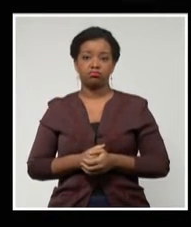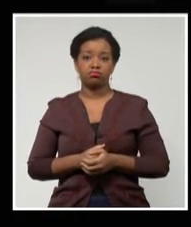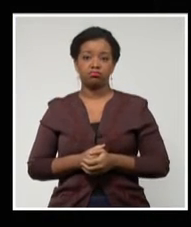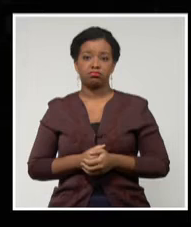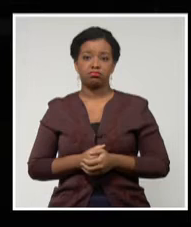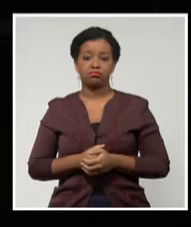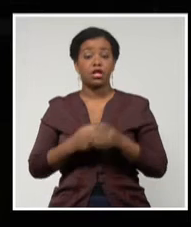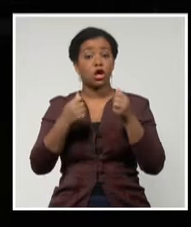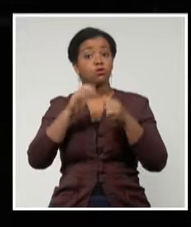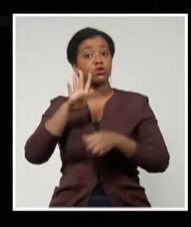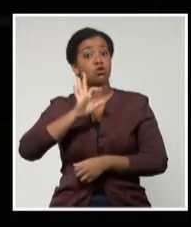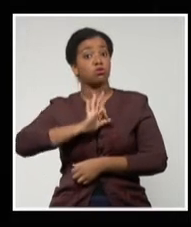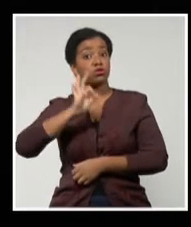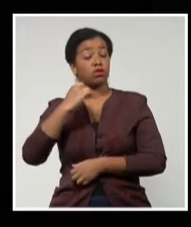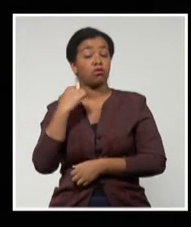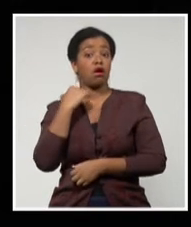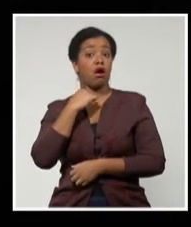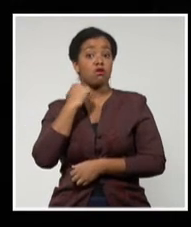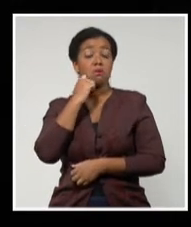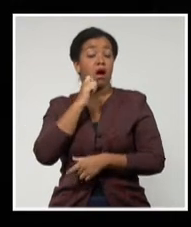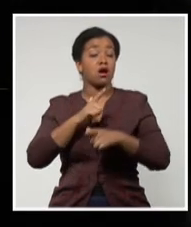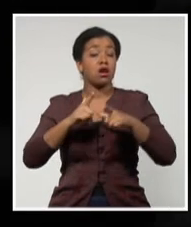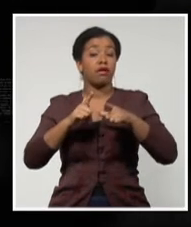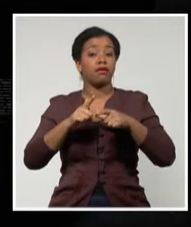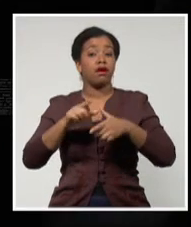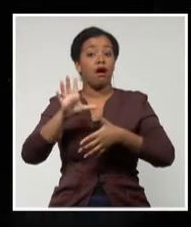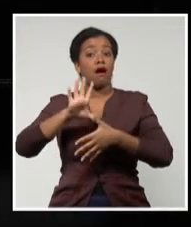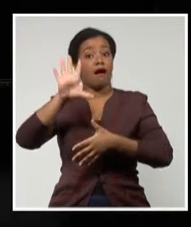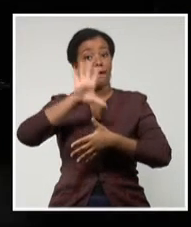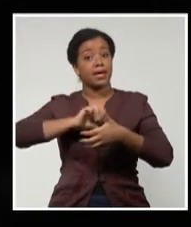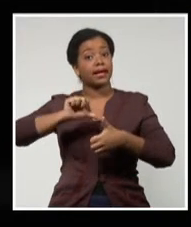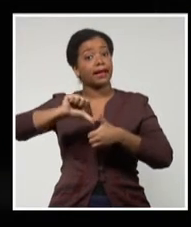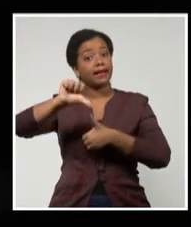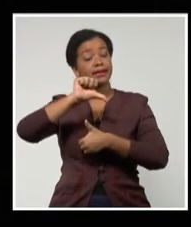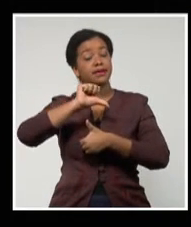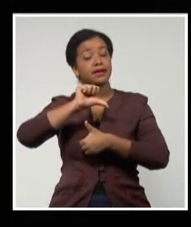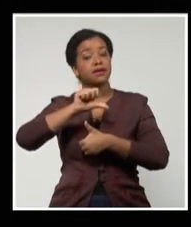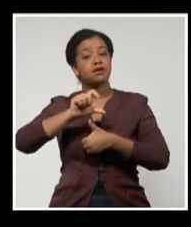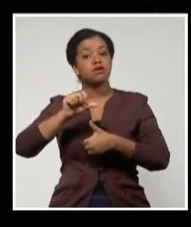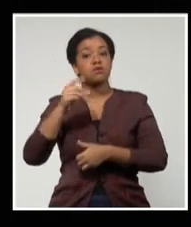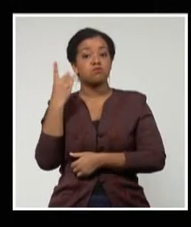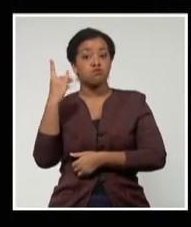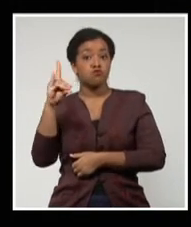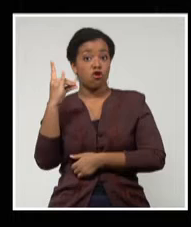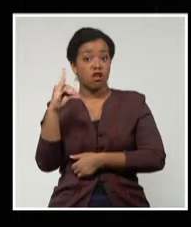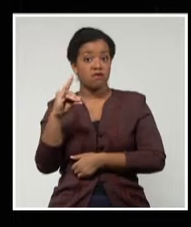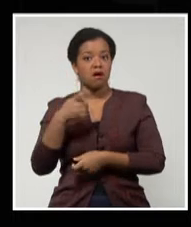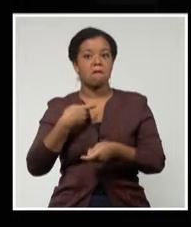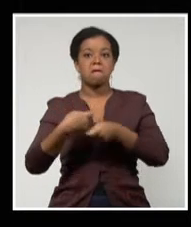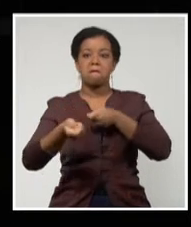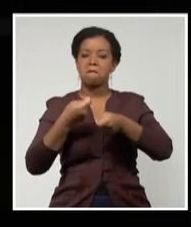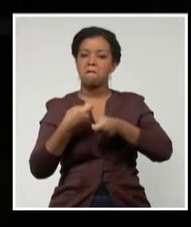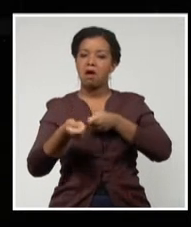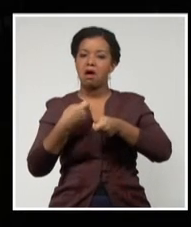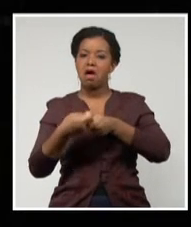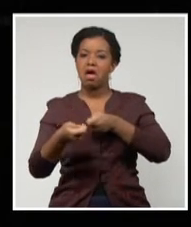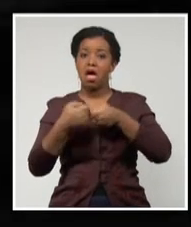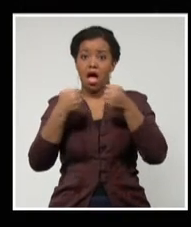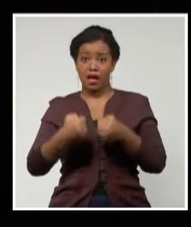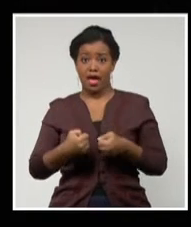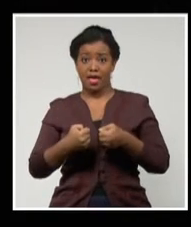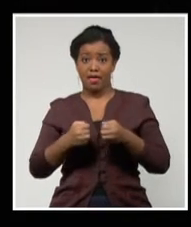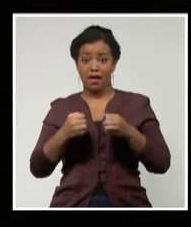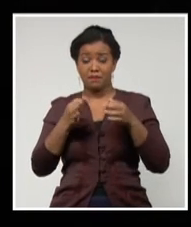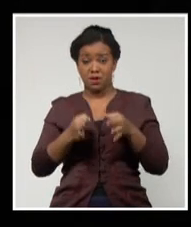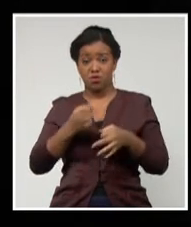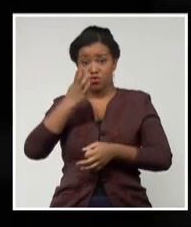al 5% anual, uno de los más grandes de América Latina, Bolivia pasó a pagar los gastos de la estancia de los más de 700